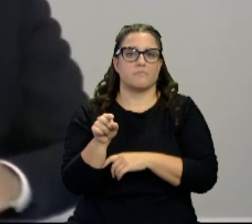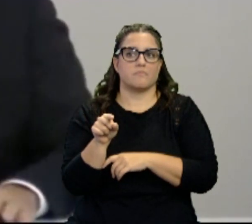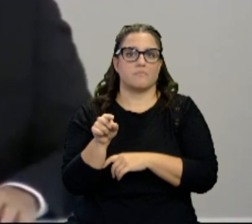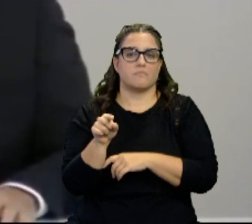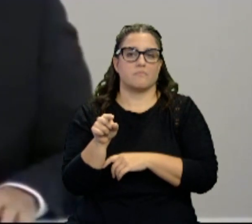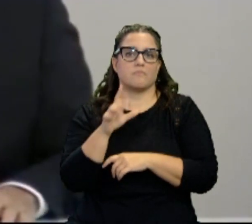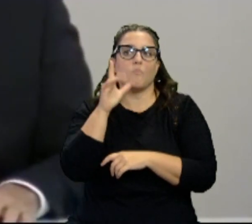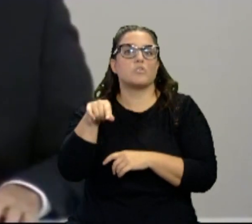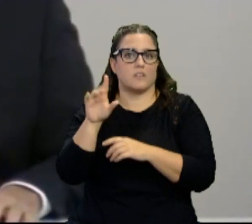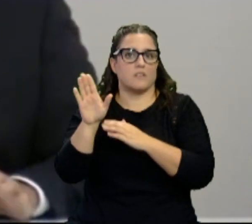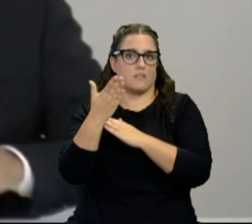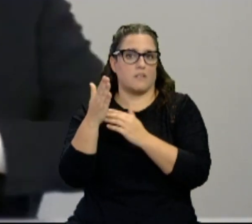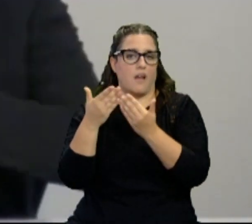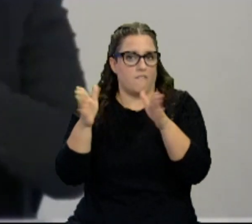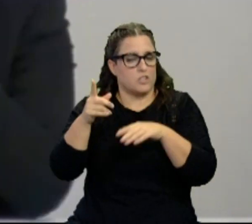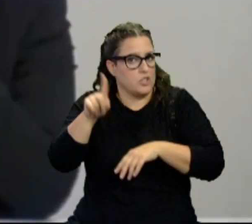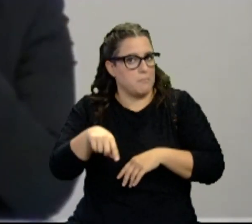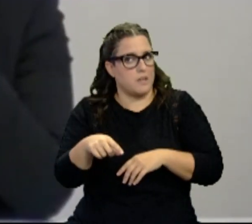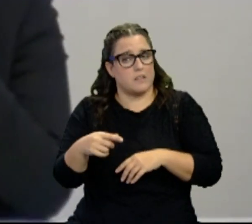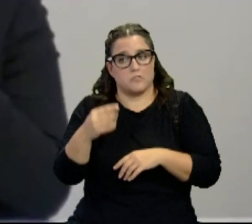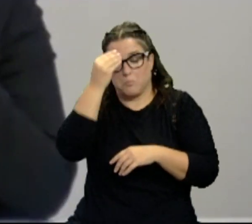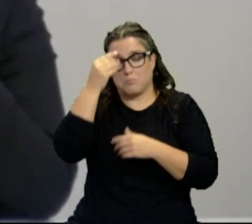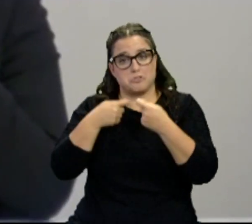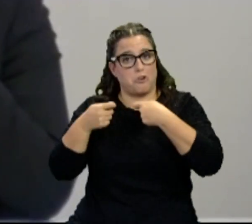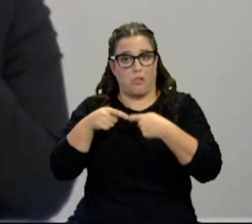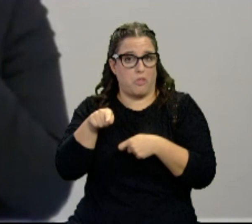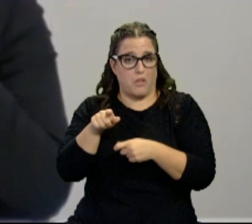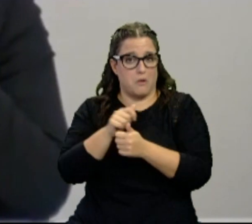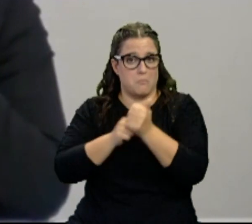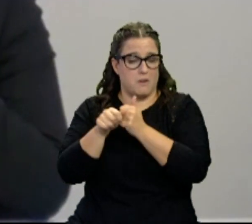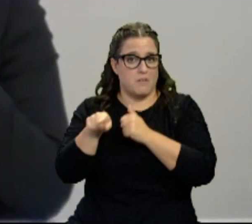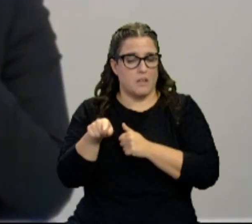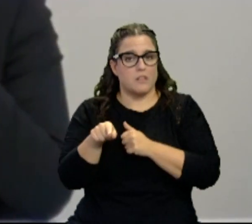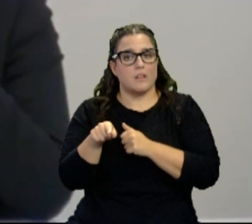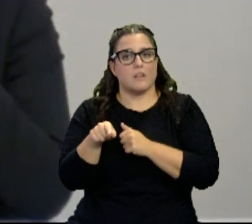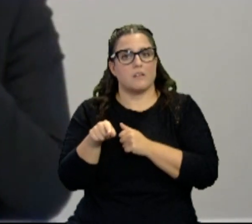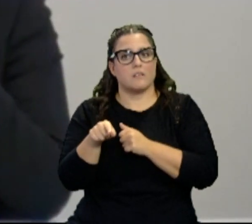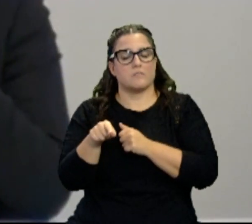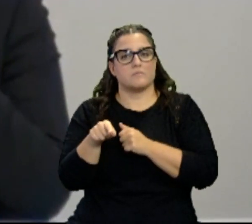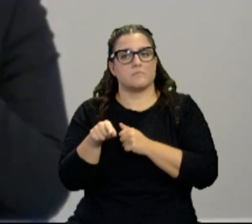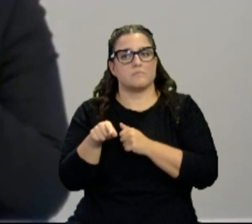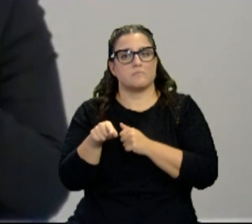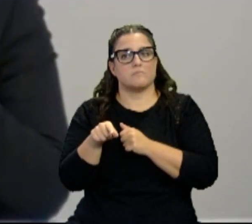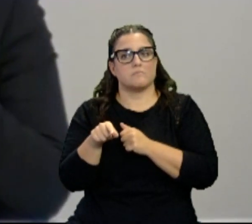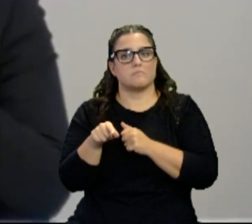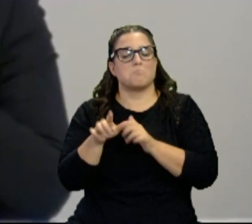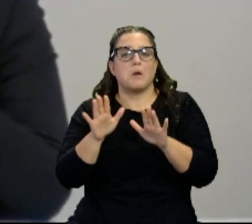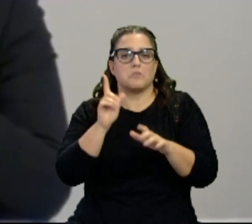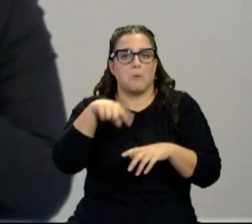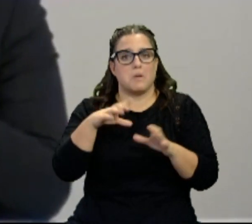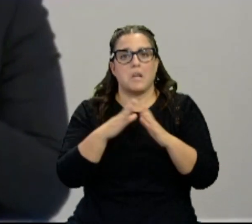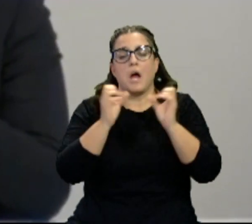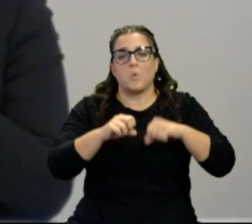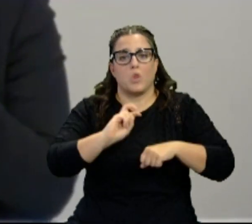que también ha mostrado disposición, será nuestro interlocutor preferente, sin descartar en absoluto acuerdos con